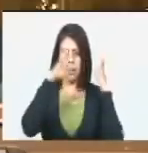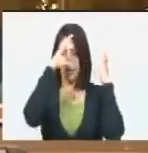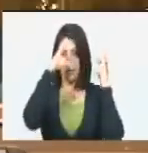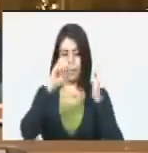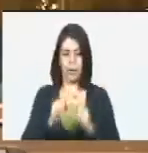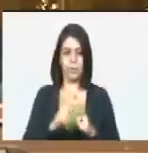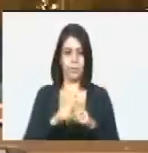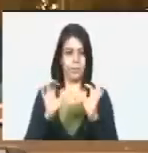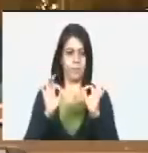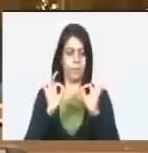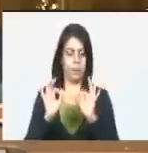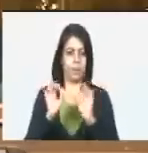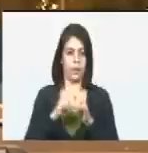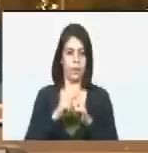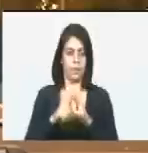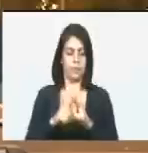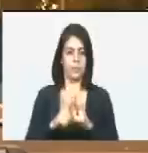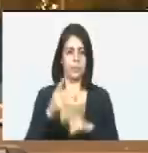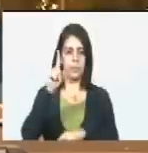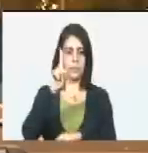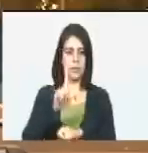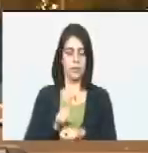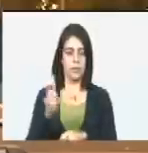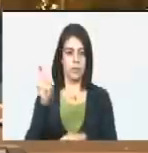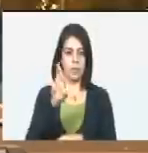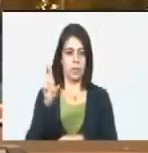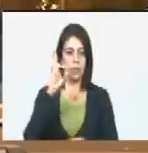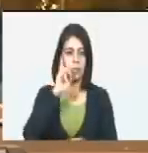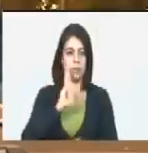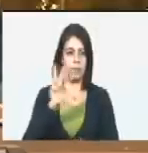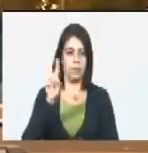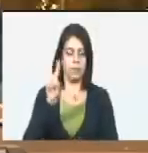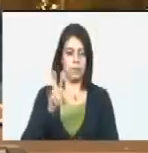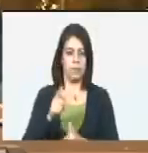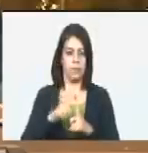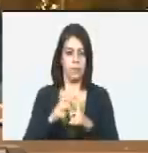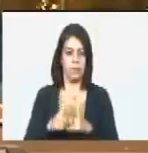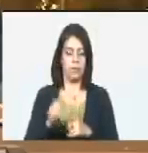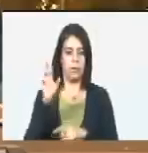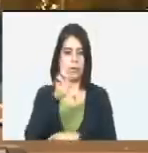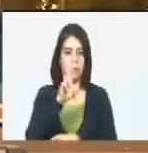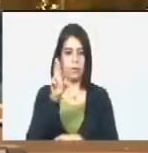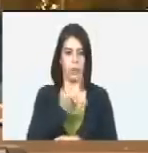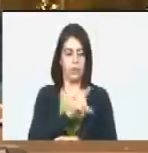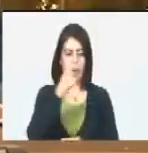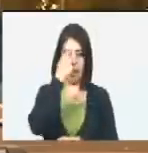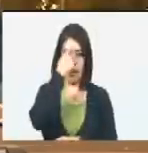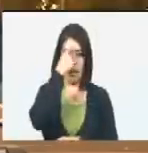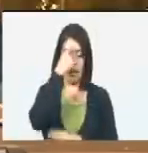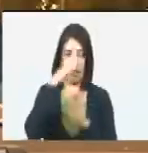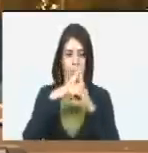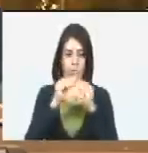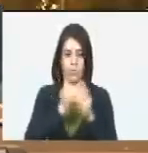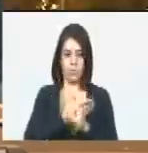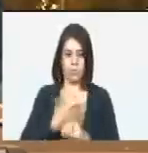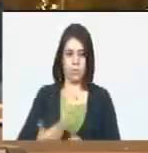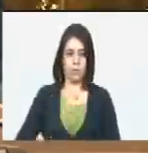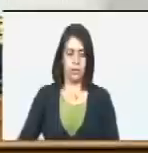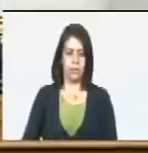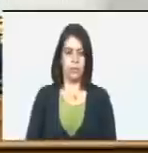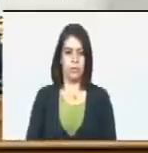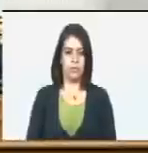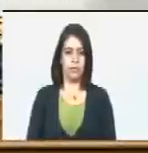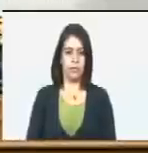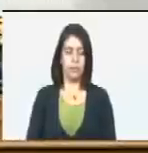extraordinaria y plenipotenciaria de la República Bolivariana de Venezuela ante la República de la India. Es todo, ciudadano presidente. Ciudadana